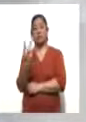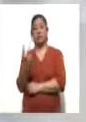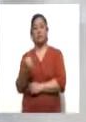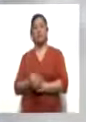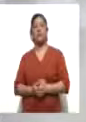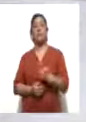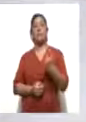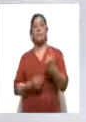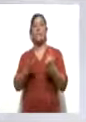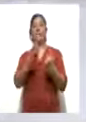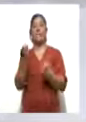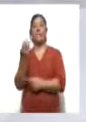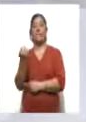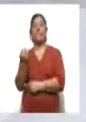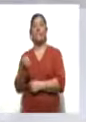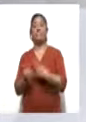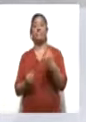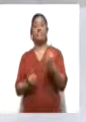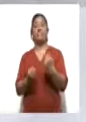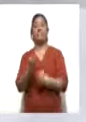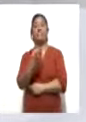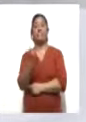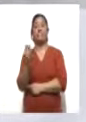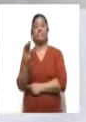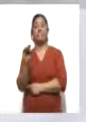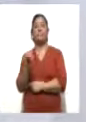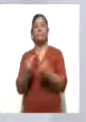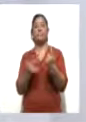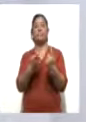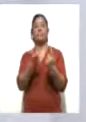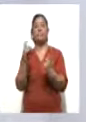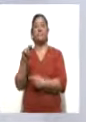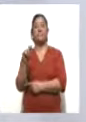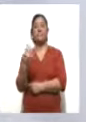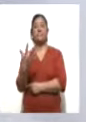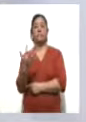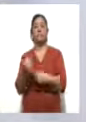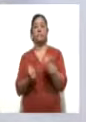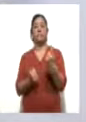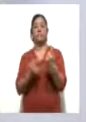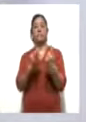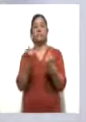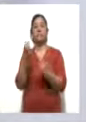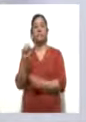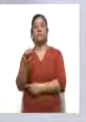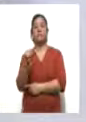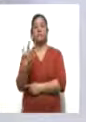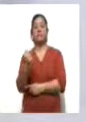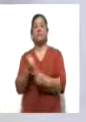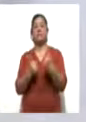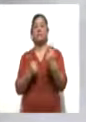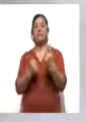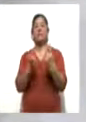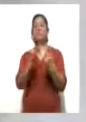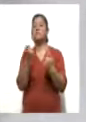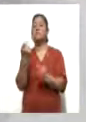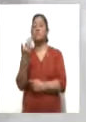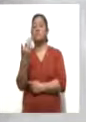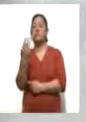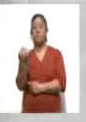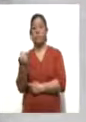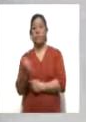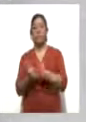Tepeyanco 209, Nativitas 190, Amajac 175, Xicotzinco